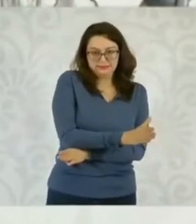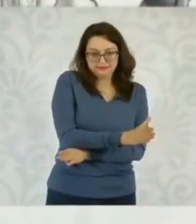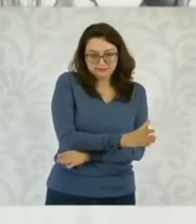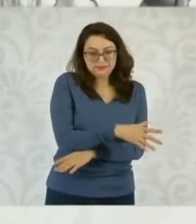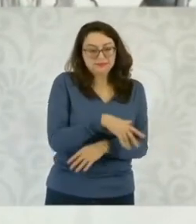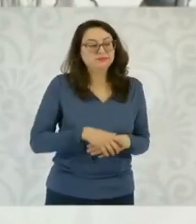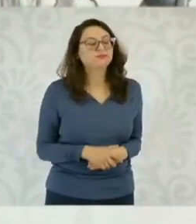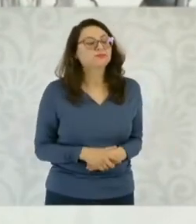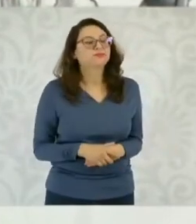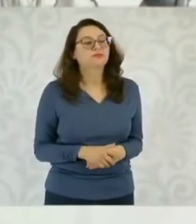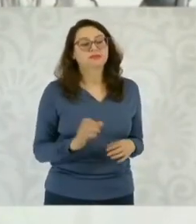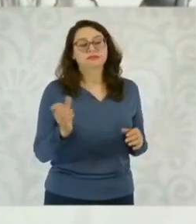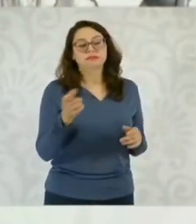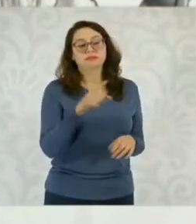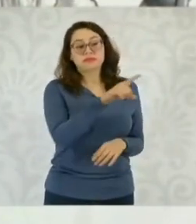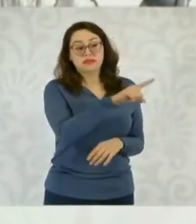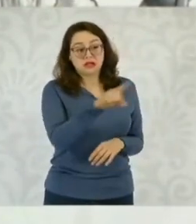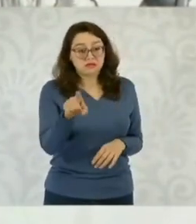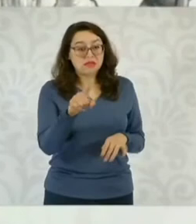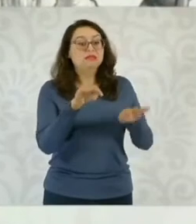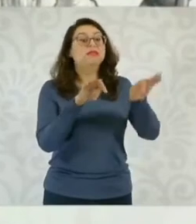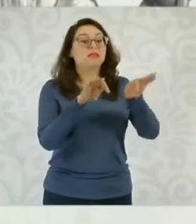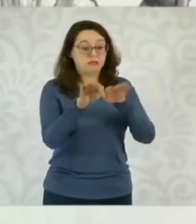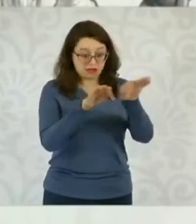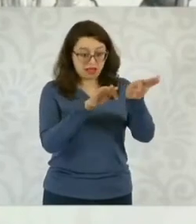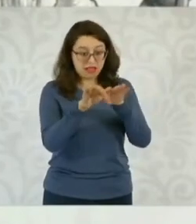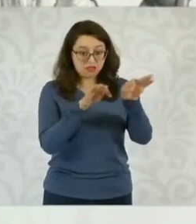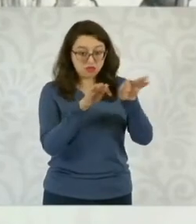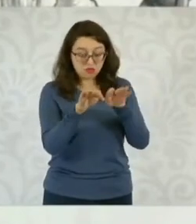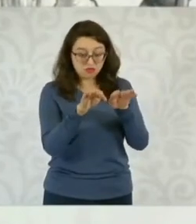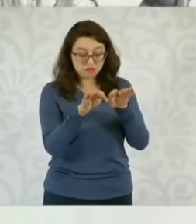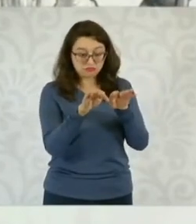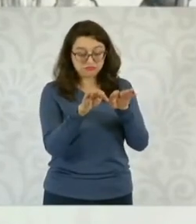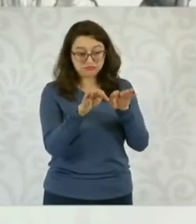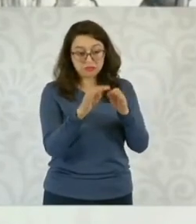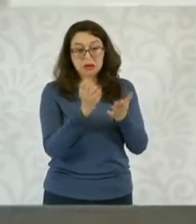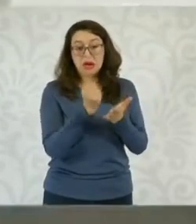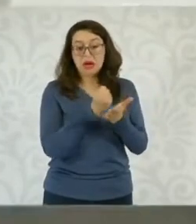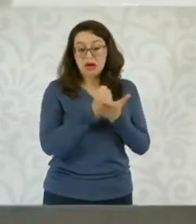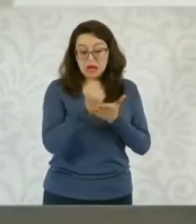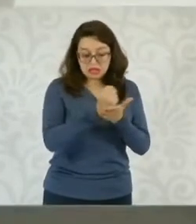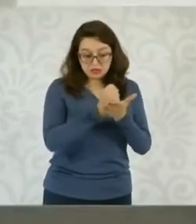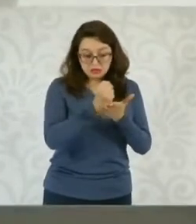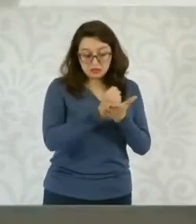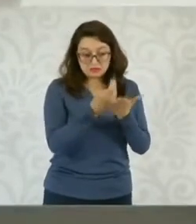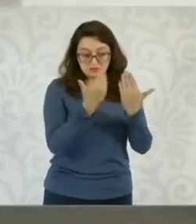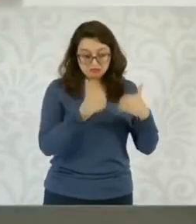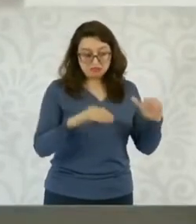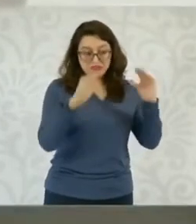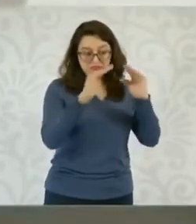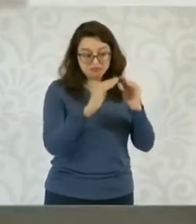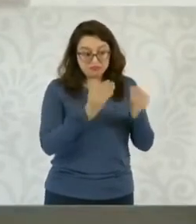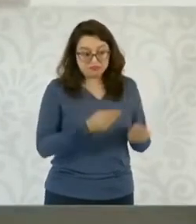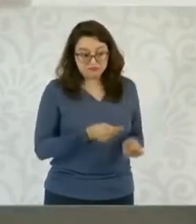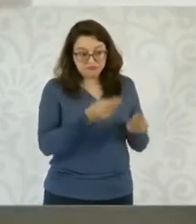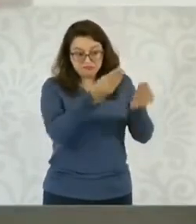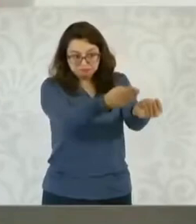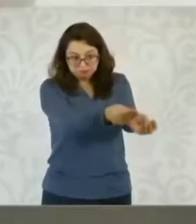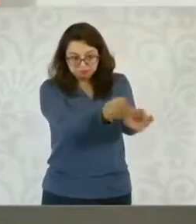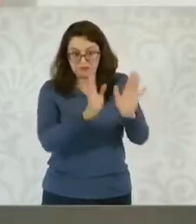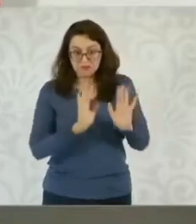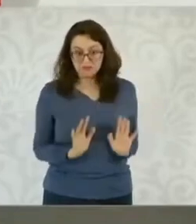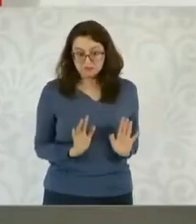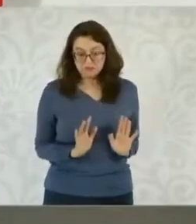para construir su vivienda. El Infonavit dejó de construir vivienda y a lo único que se dedicó es a